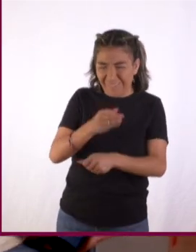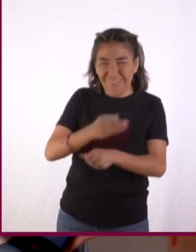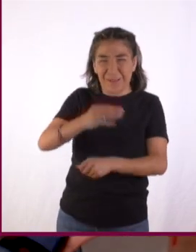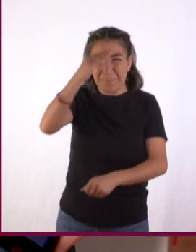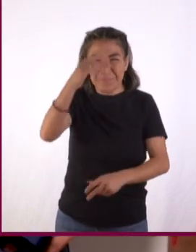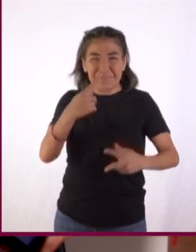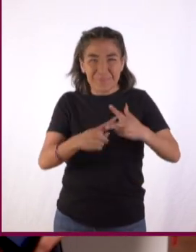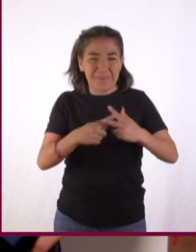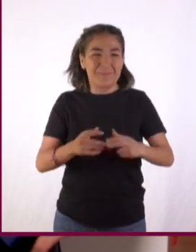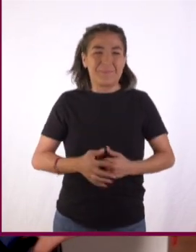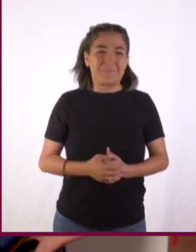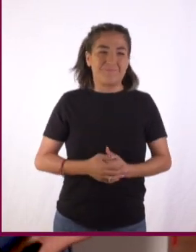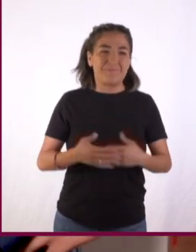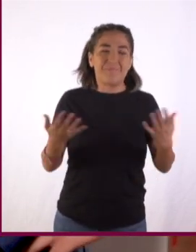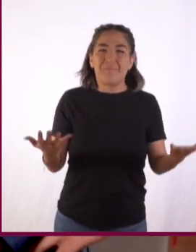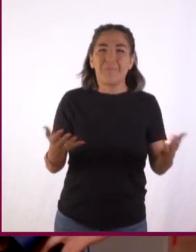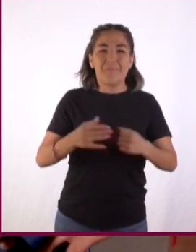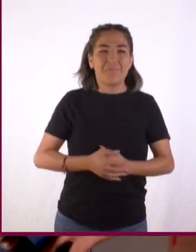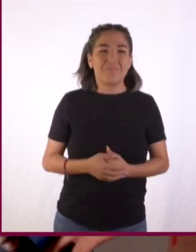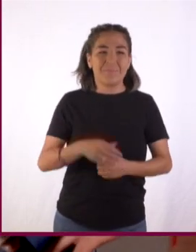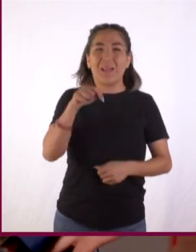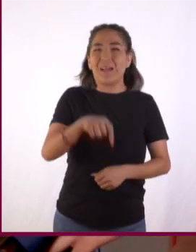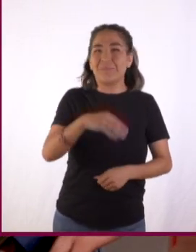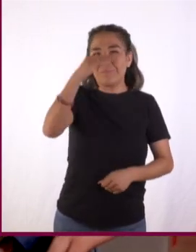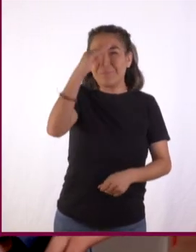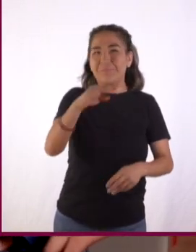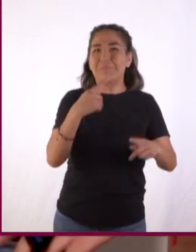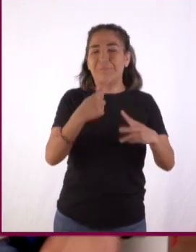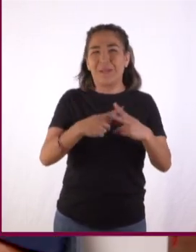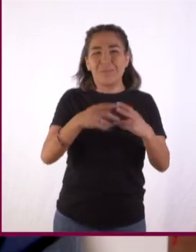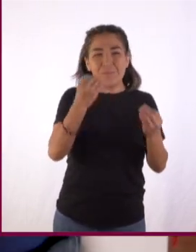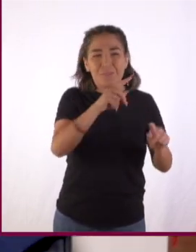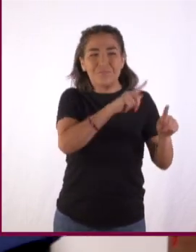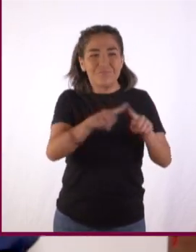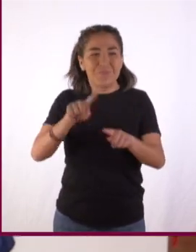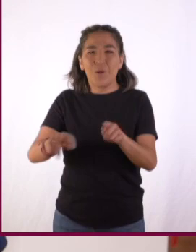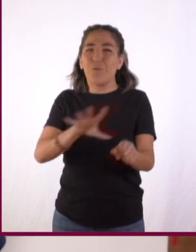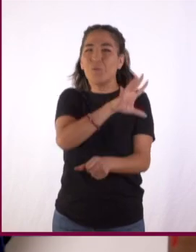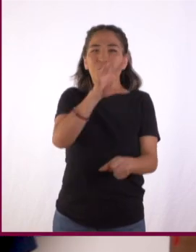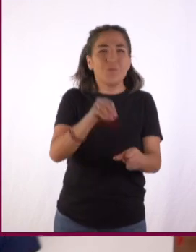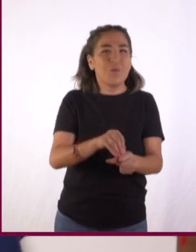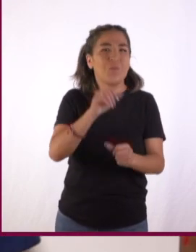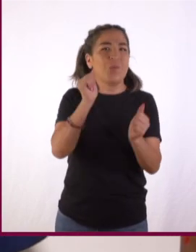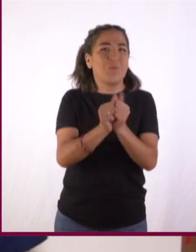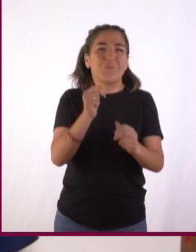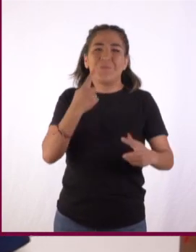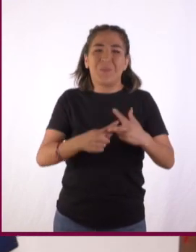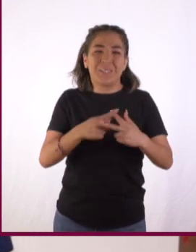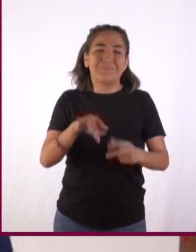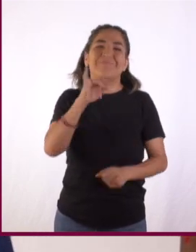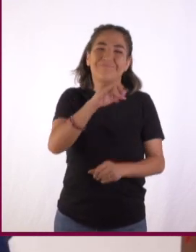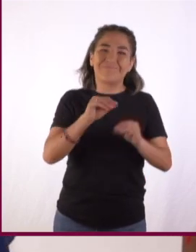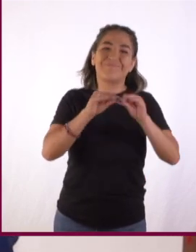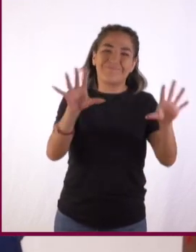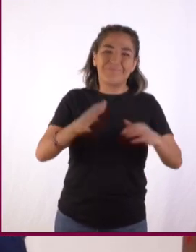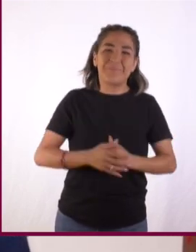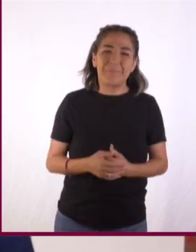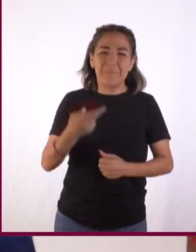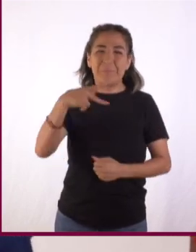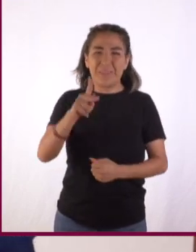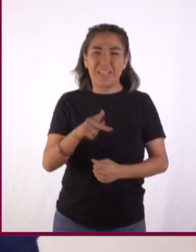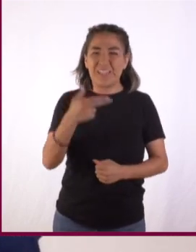pensamiento matemático? Ay, Ernesto, ¿de qué no hemos hablado en pensamiento matemático si todo tiene que ver con matemáticas?